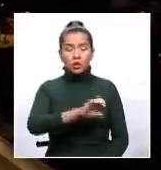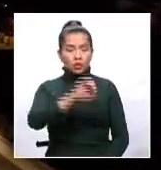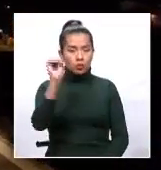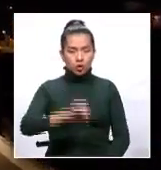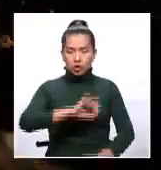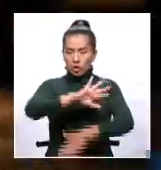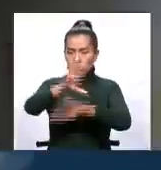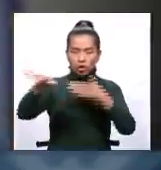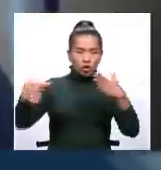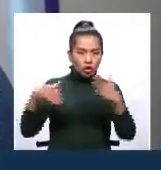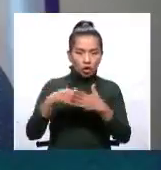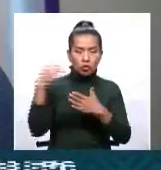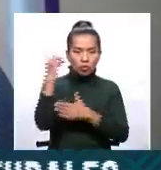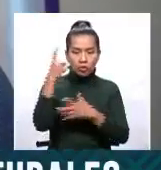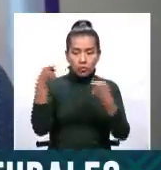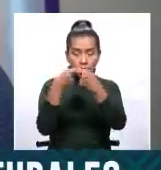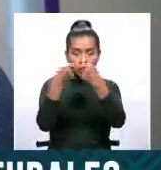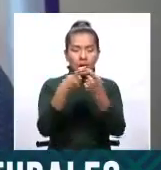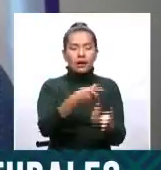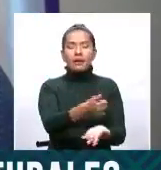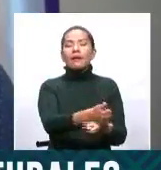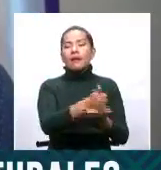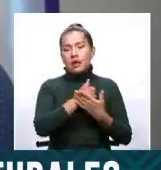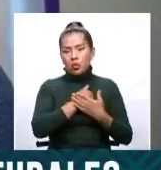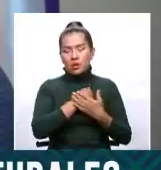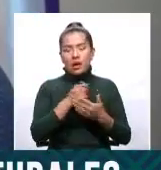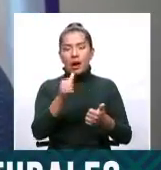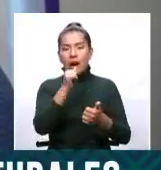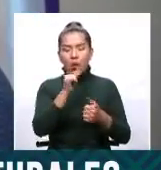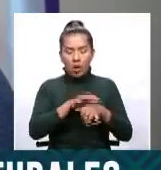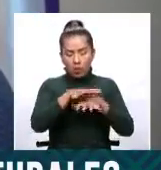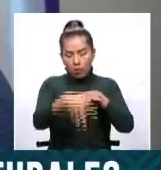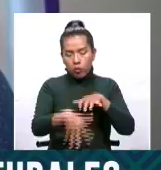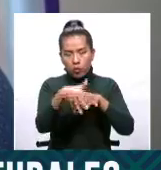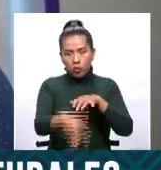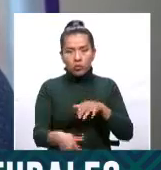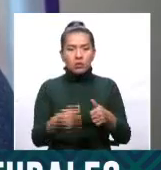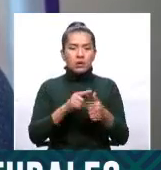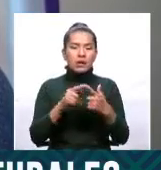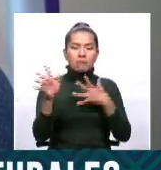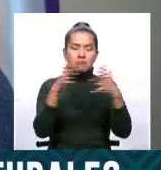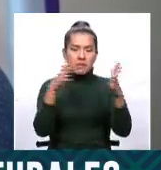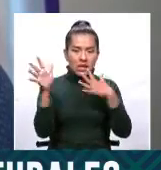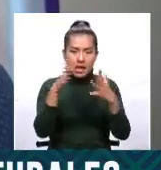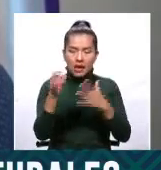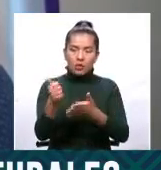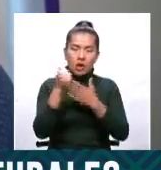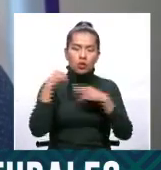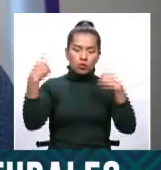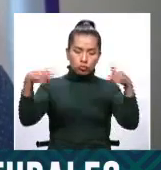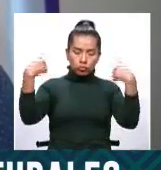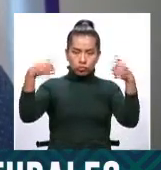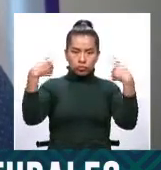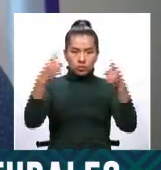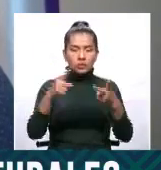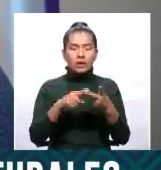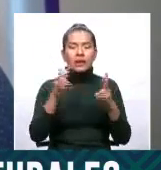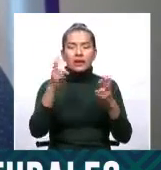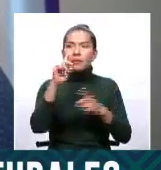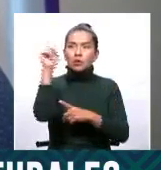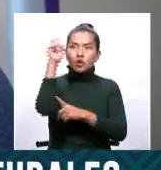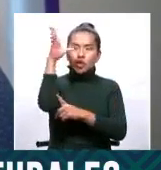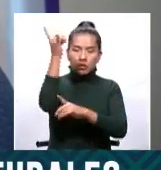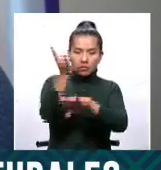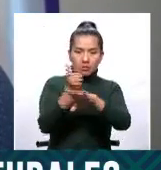consumo total del país. El aporte de ellos entre renovables y alternativas, estamos hablando más de 1.100 megavatios, entonces podríamos decir que